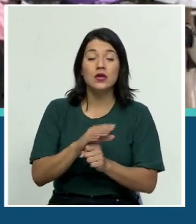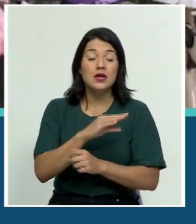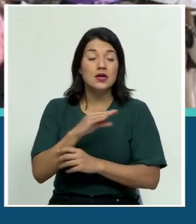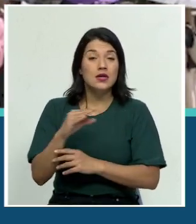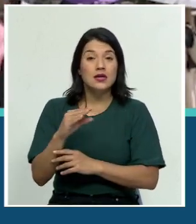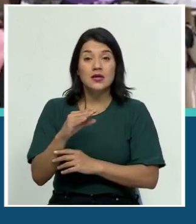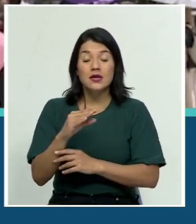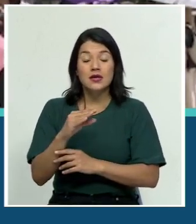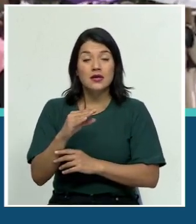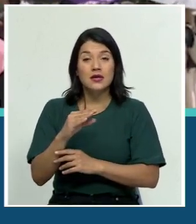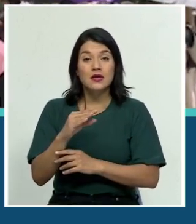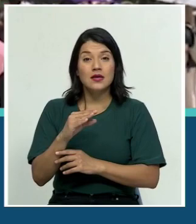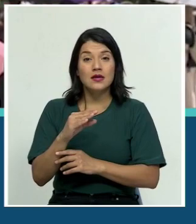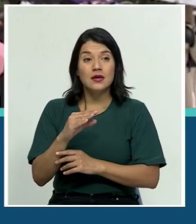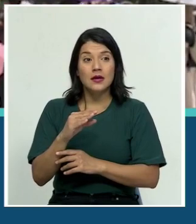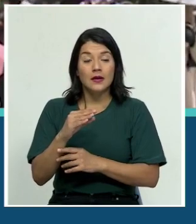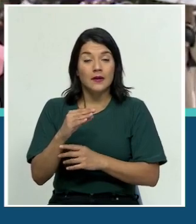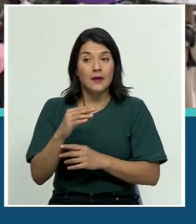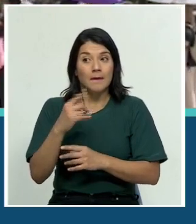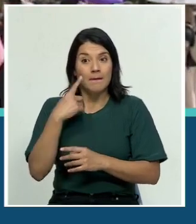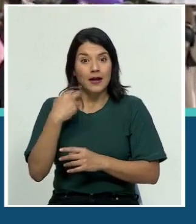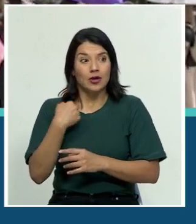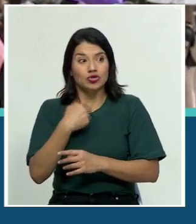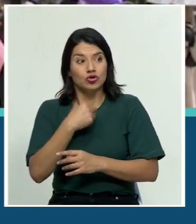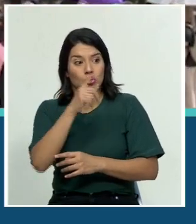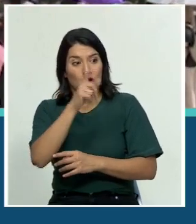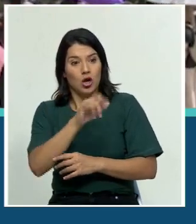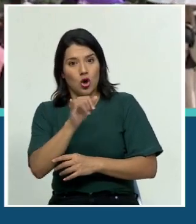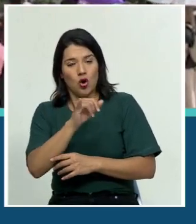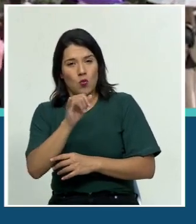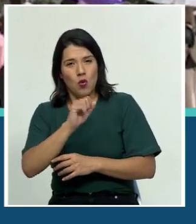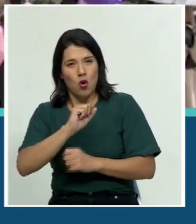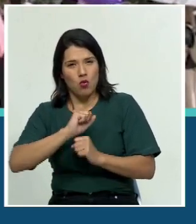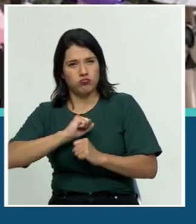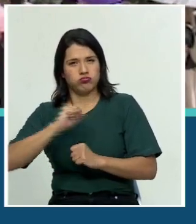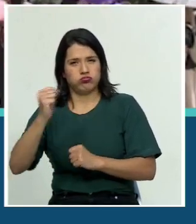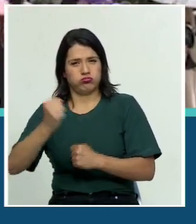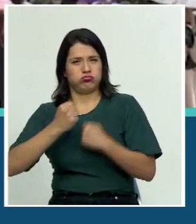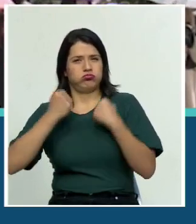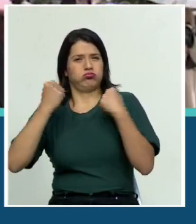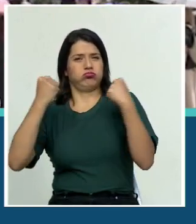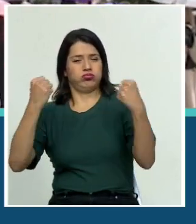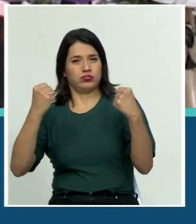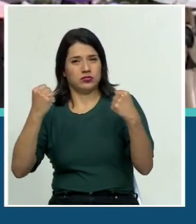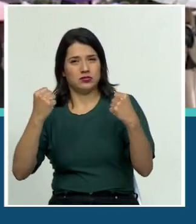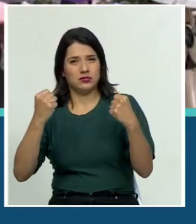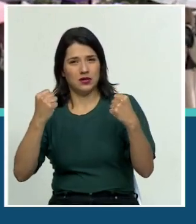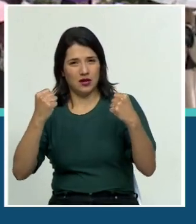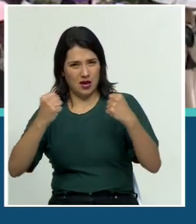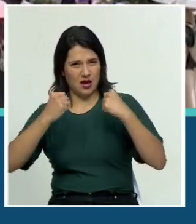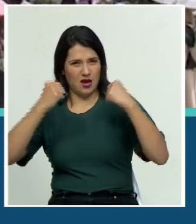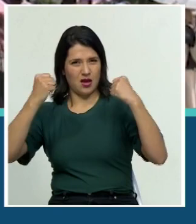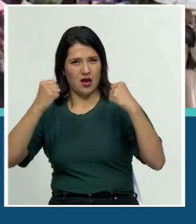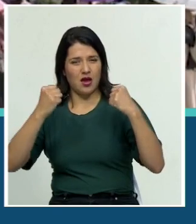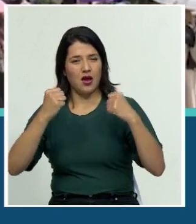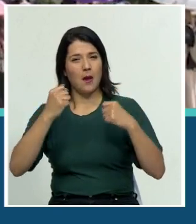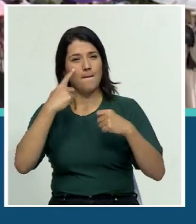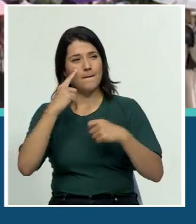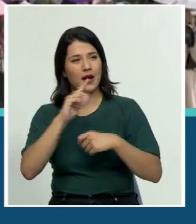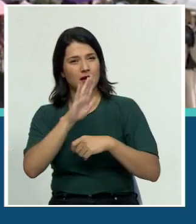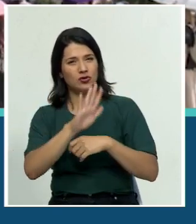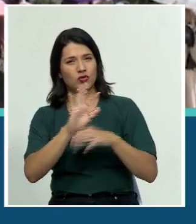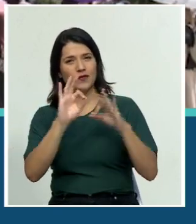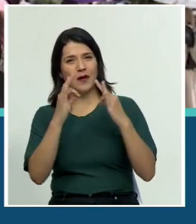merece, verdad, para nosotros es como un héroe, más bien, digámoslo así, para su familia, que lo vimos luchar,